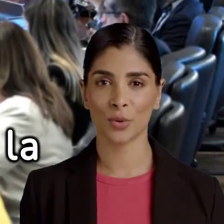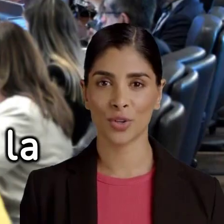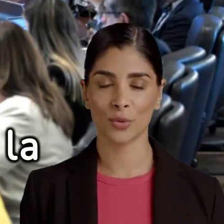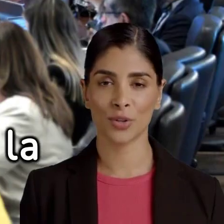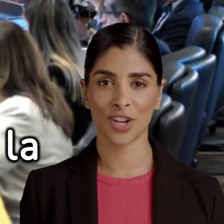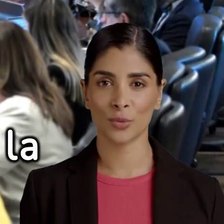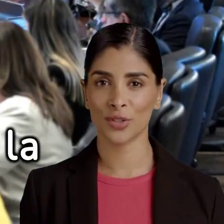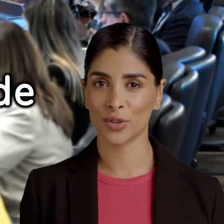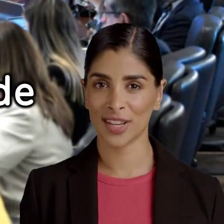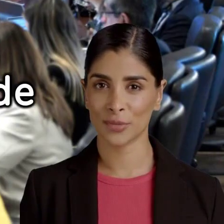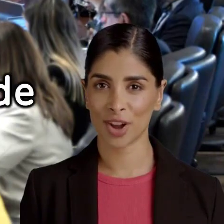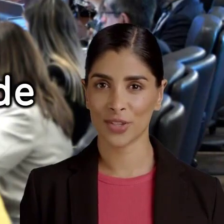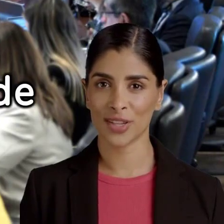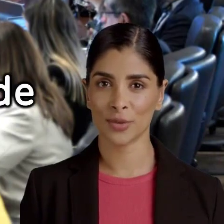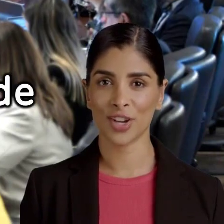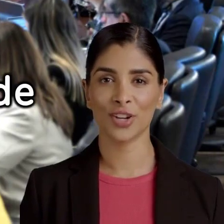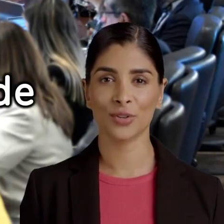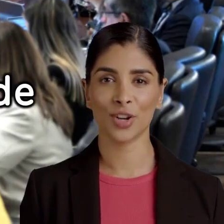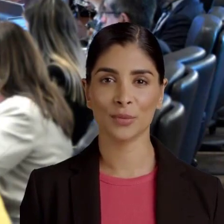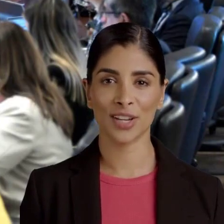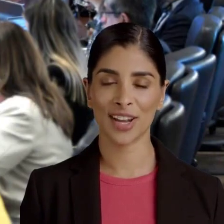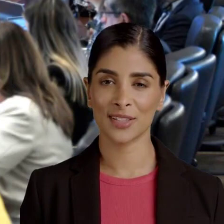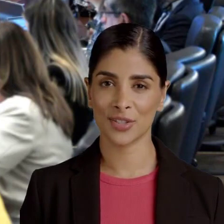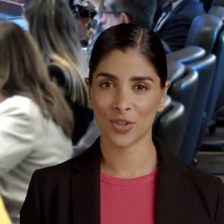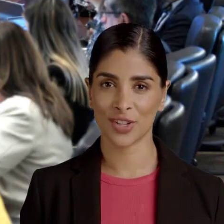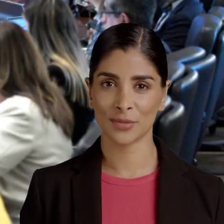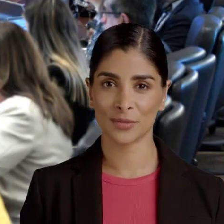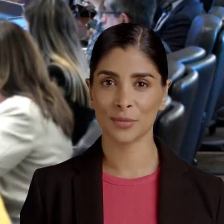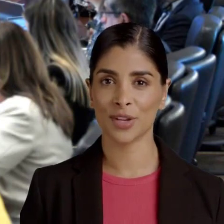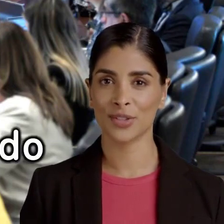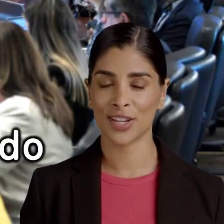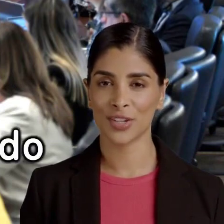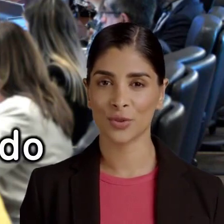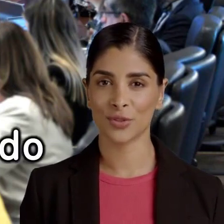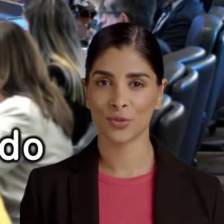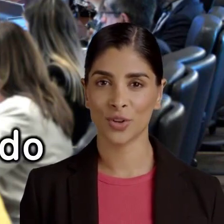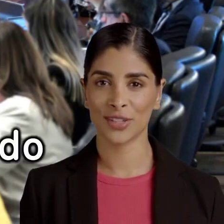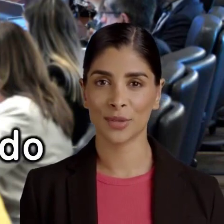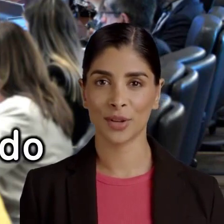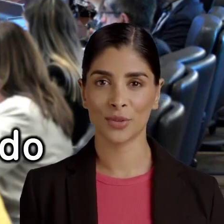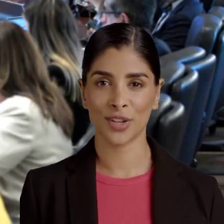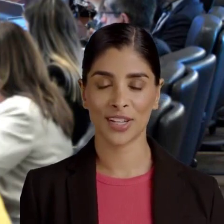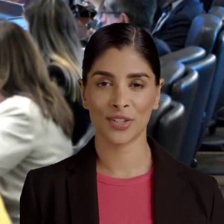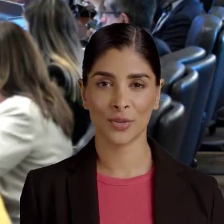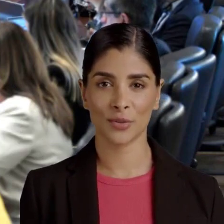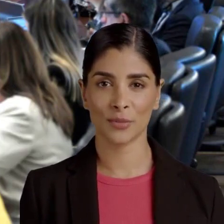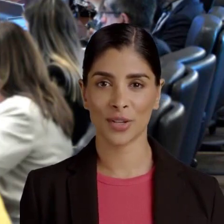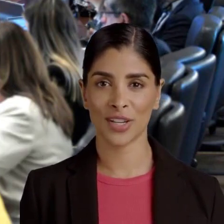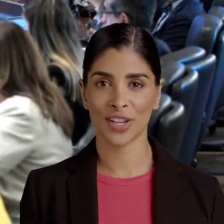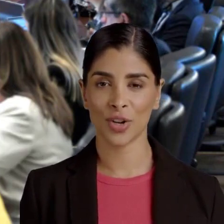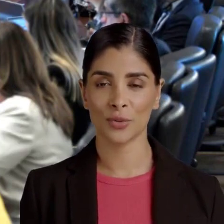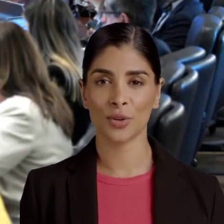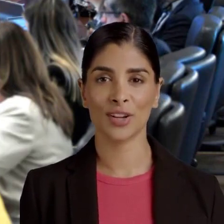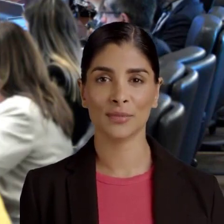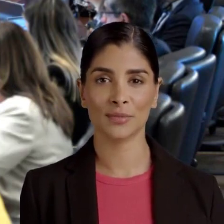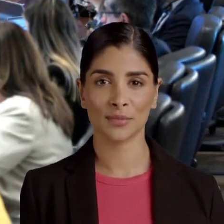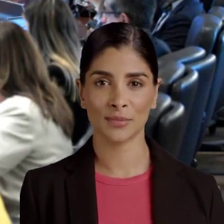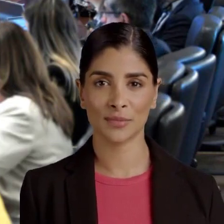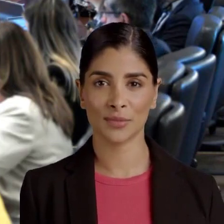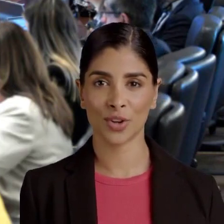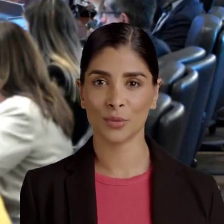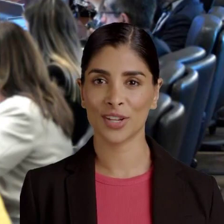condena a Ecuador por la irrupción en la embajada de México no implicará sanciones pero sí es un fuerte llamado de atención político y